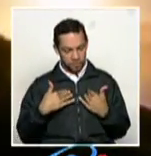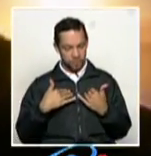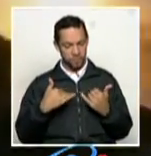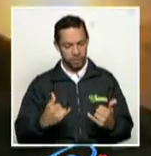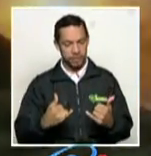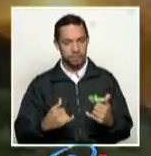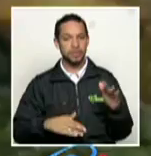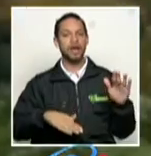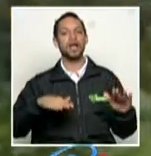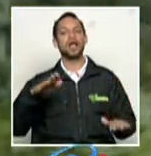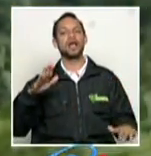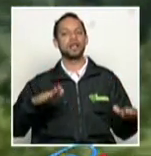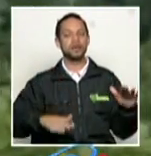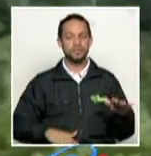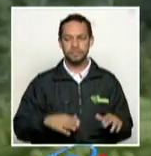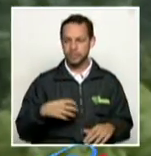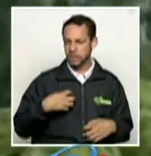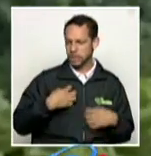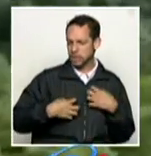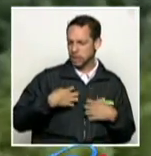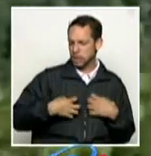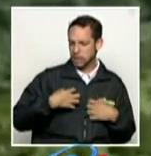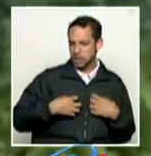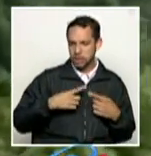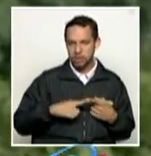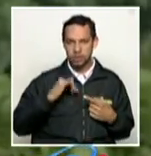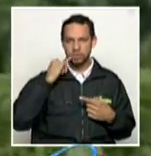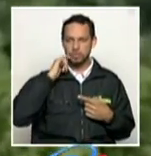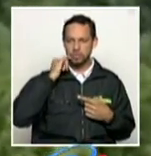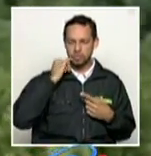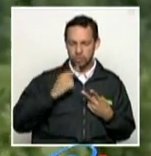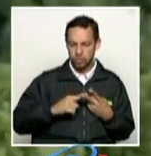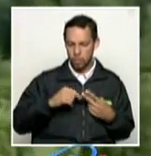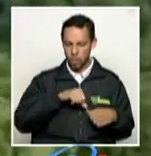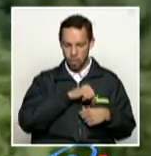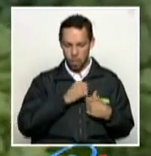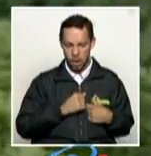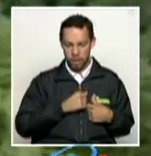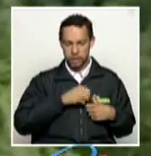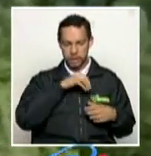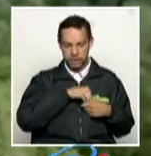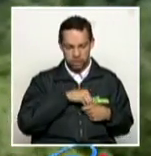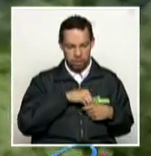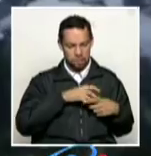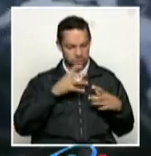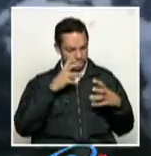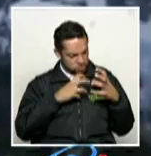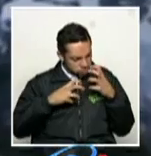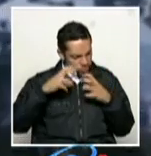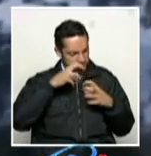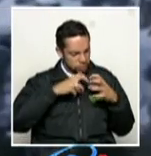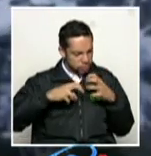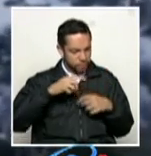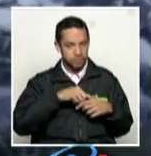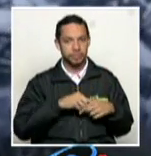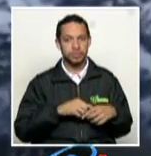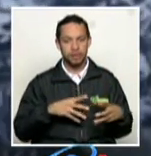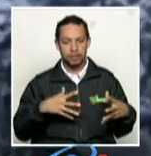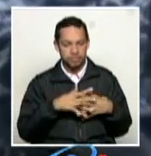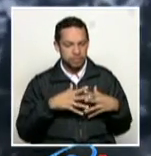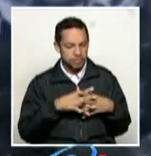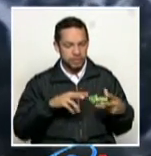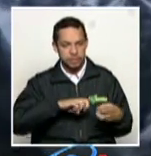felicidad cuando alimentamos insensateces en nuestros corazones y nuestras mentes. Individual y